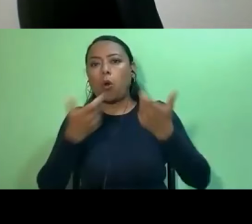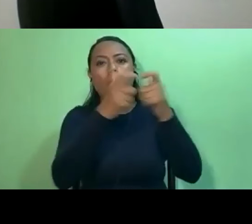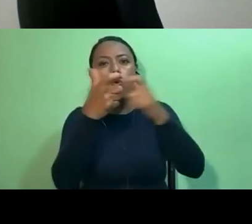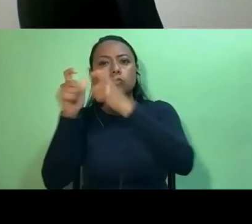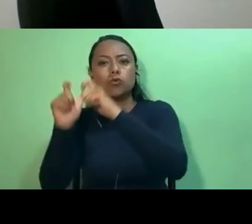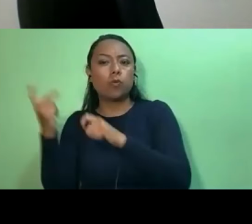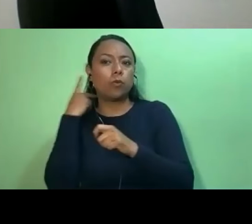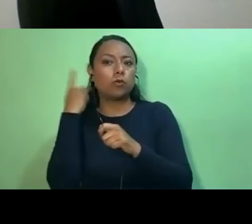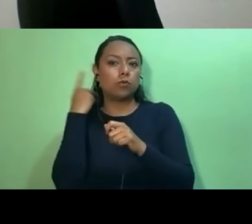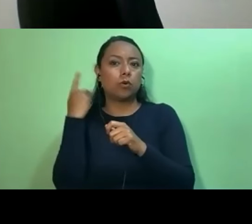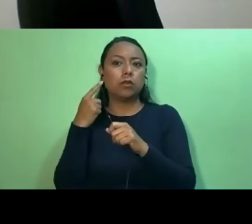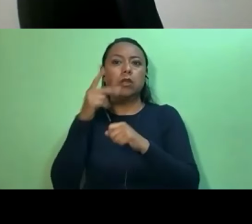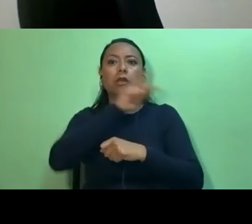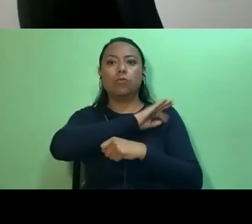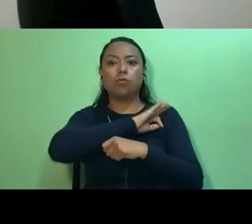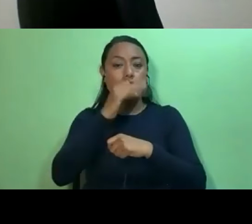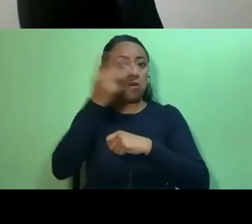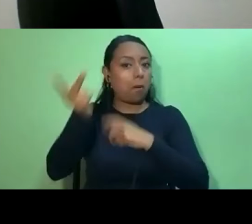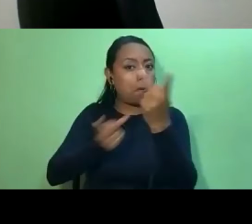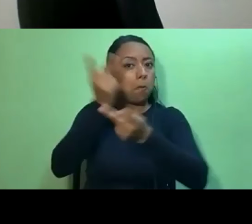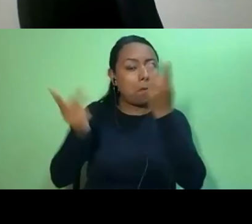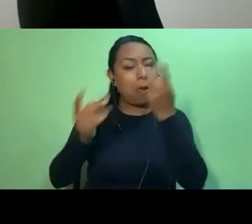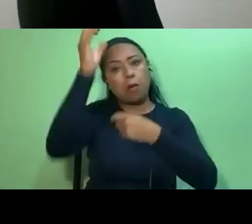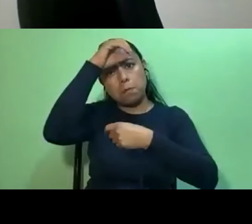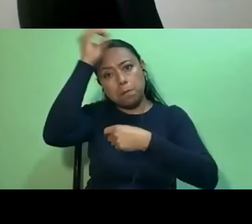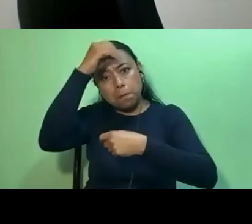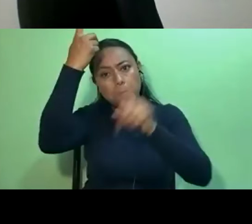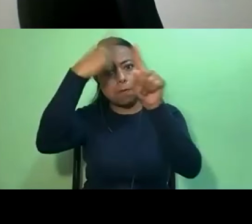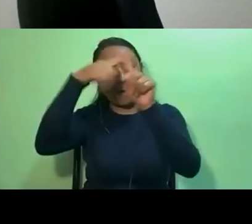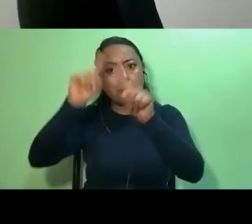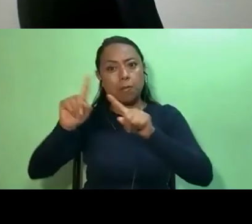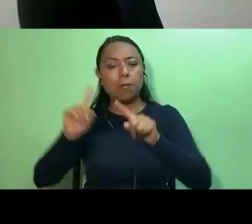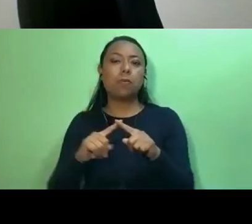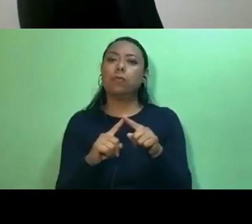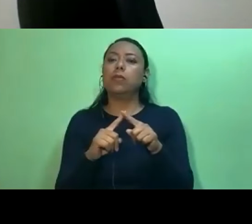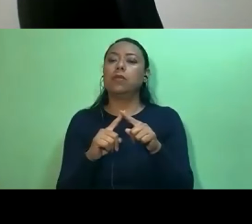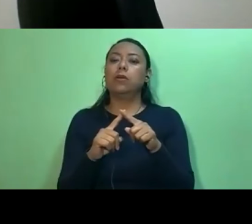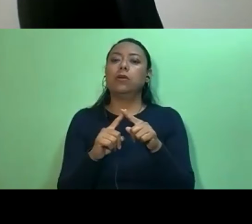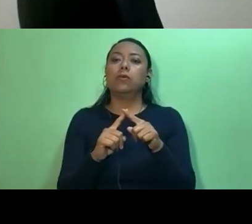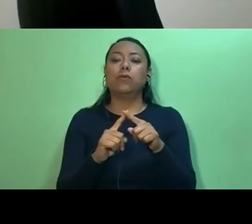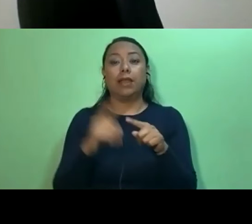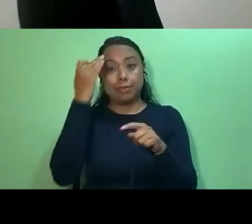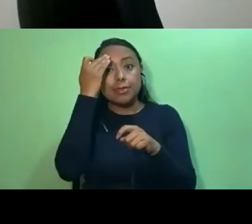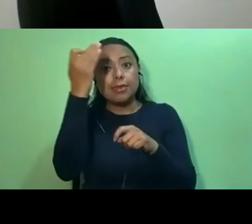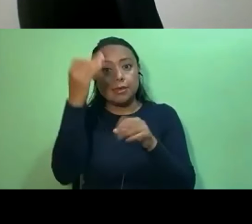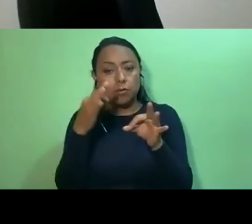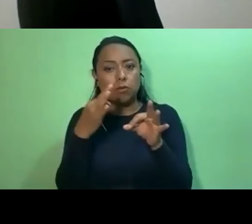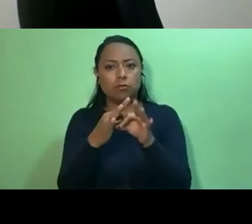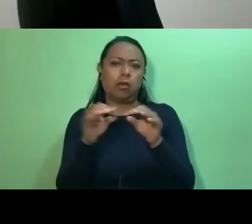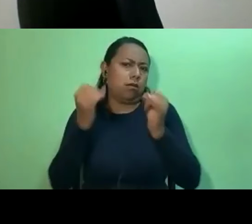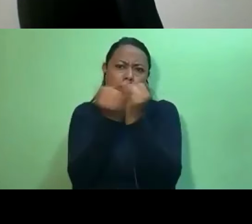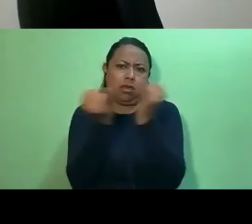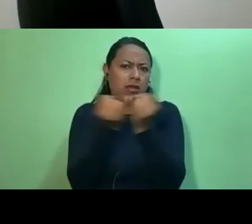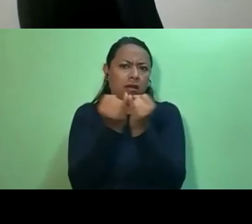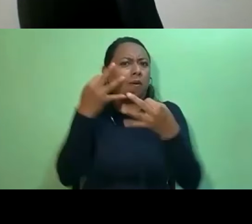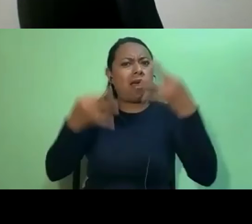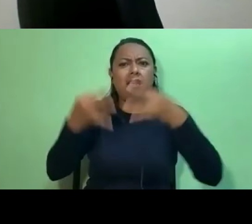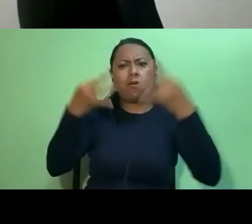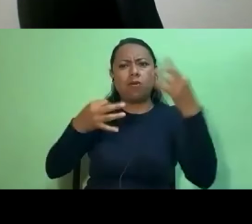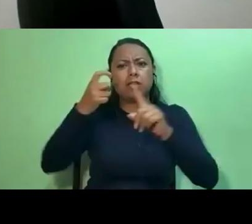sus consideraciones, sus elementos, los juicios críticos también. Y hubo una